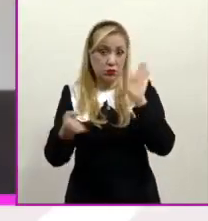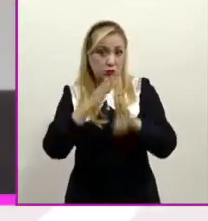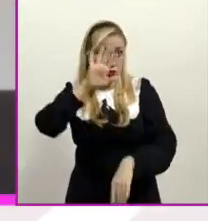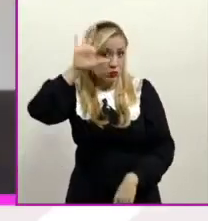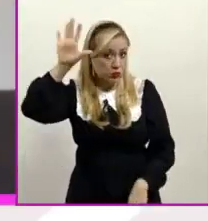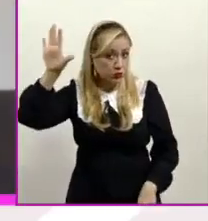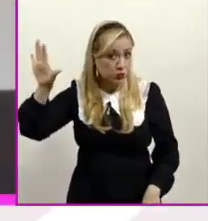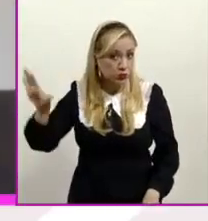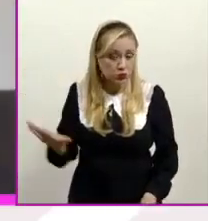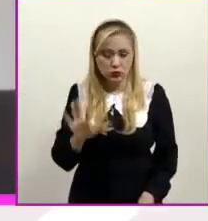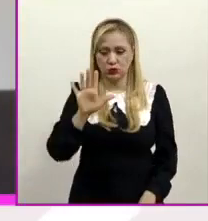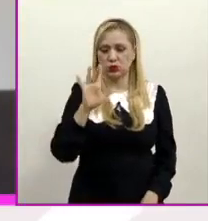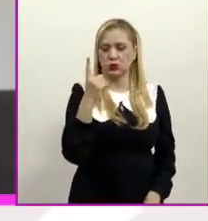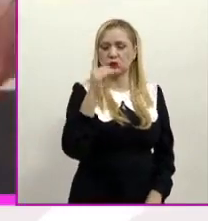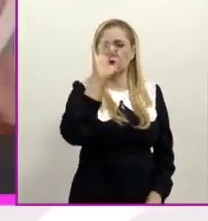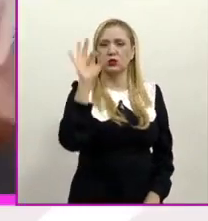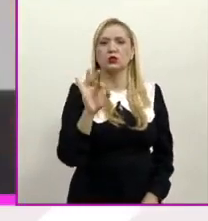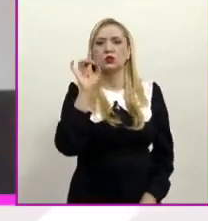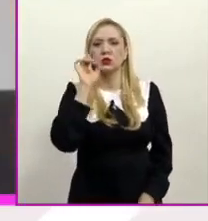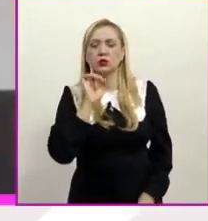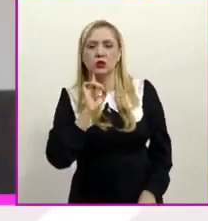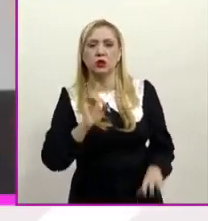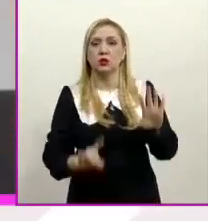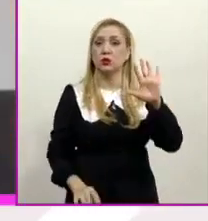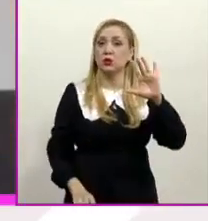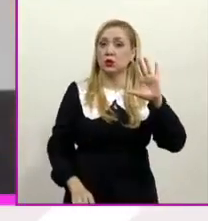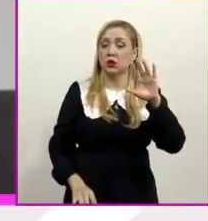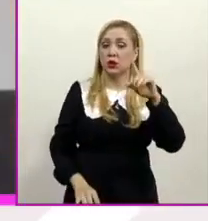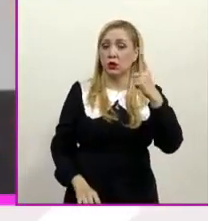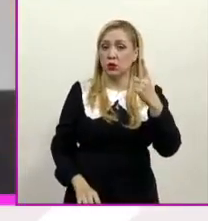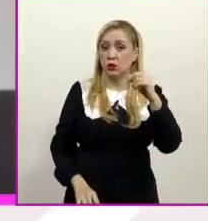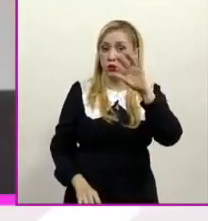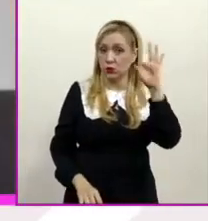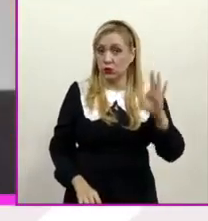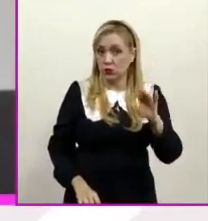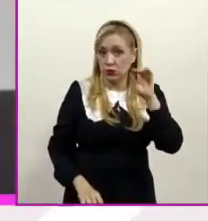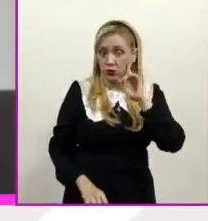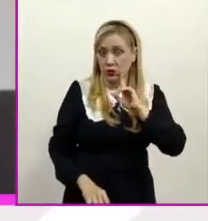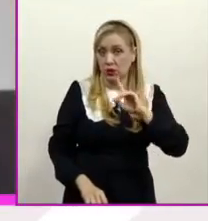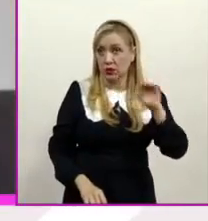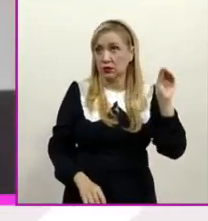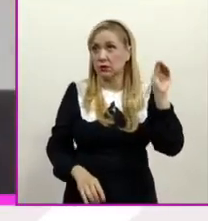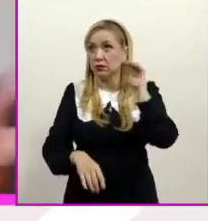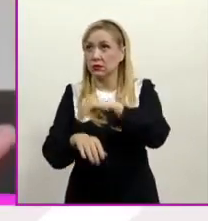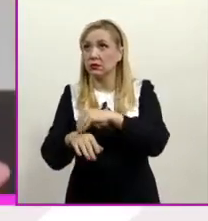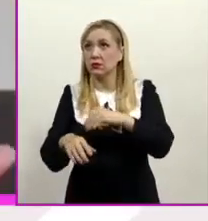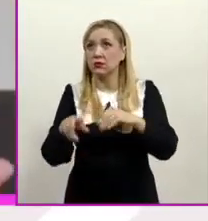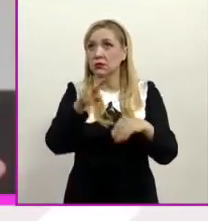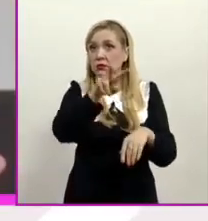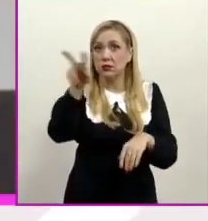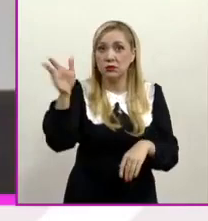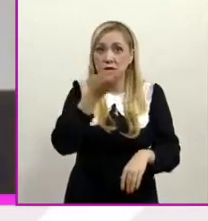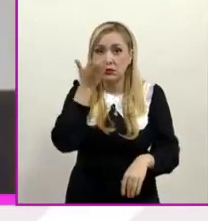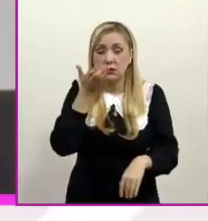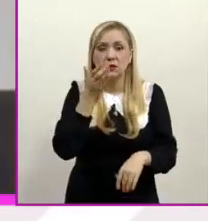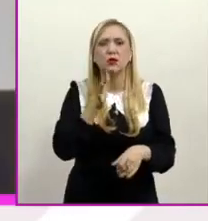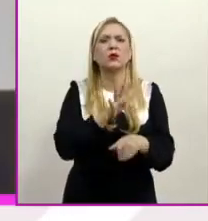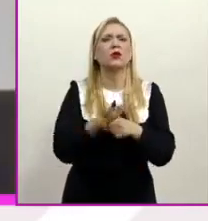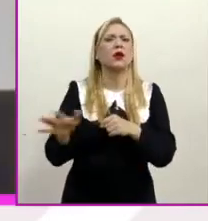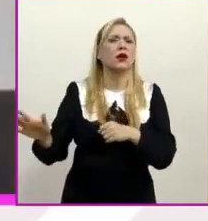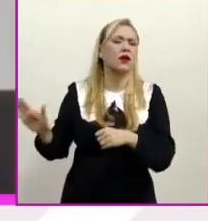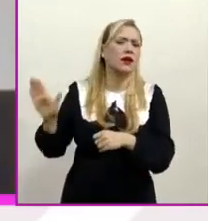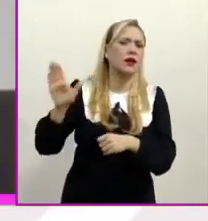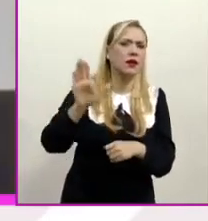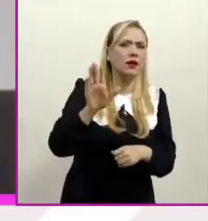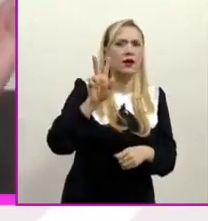somos 51% mujeres, ¿hay 51% de mujeres en tus narrativas? ¿No? ¿Qué tipo de personajes estamos mostrando? No quiere